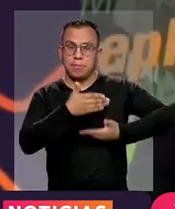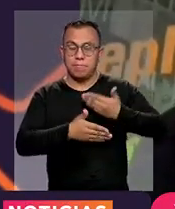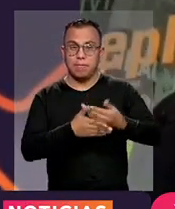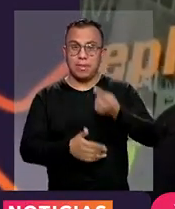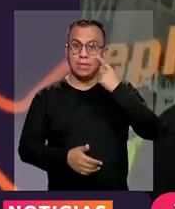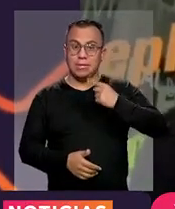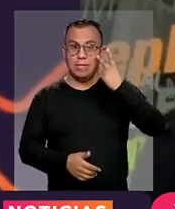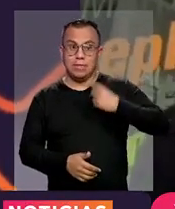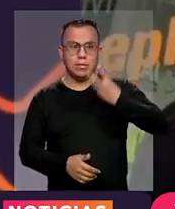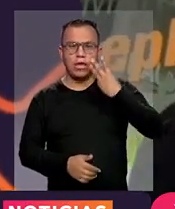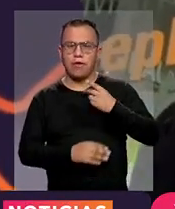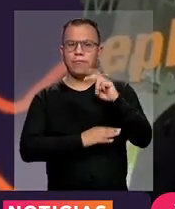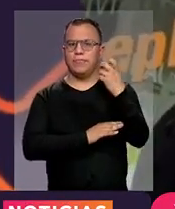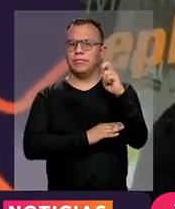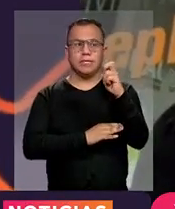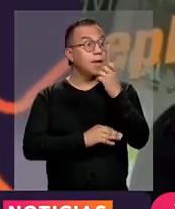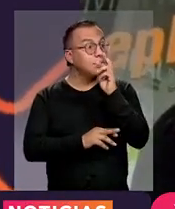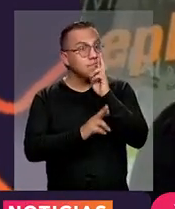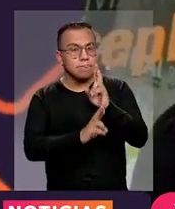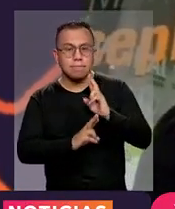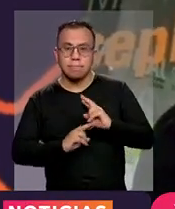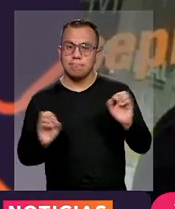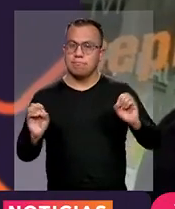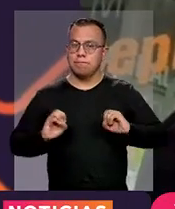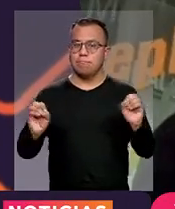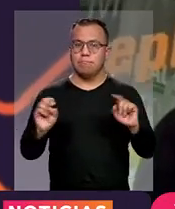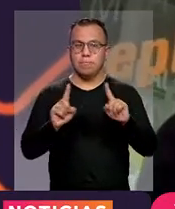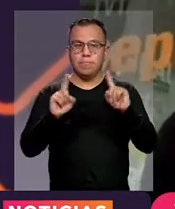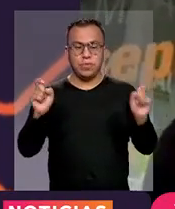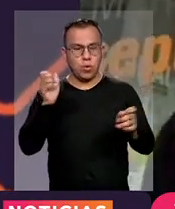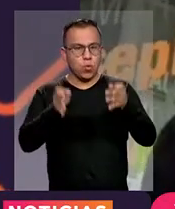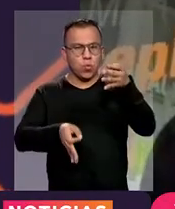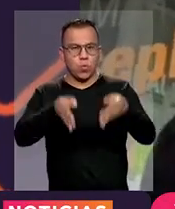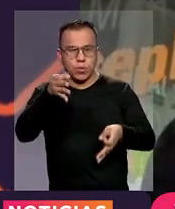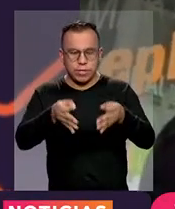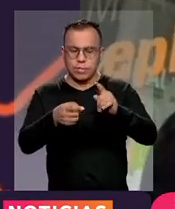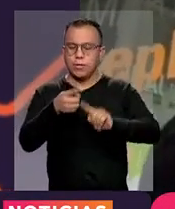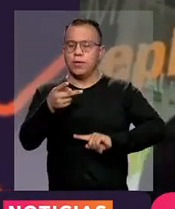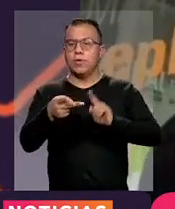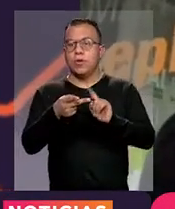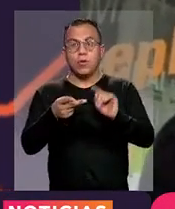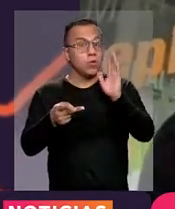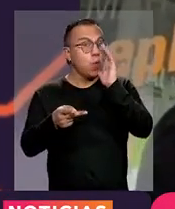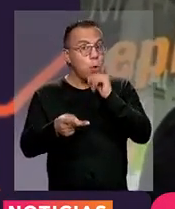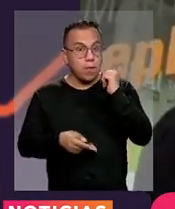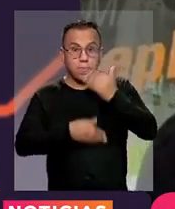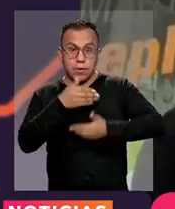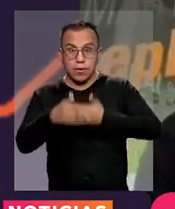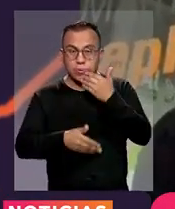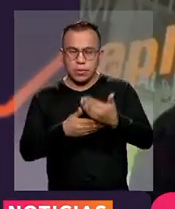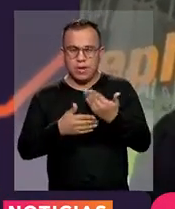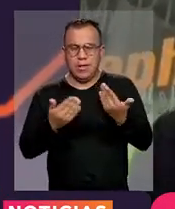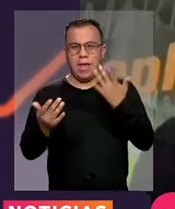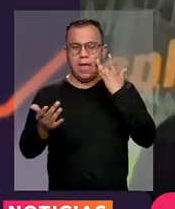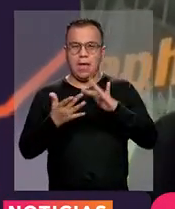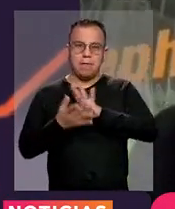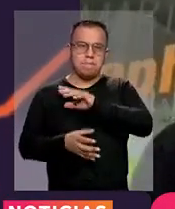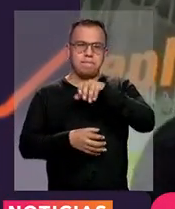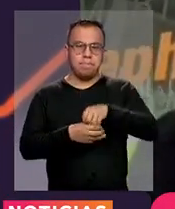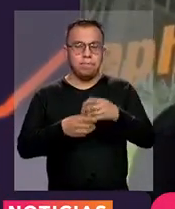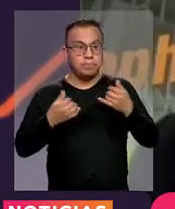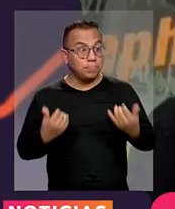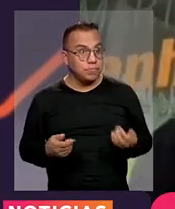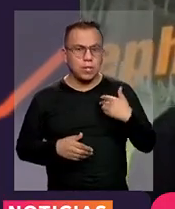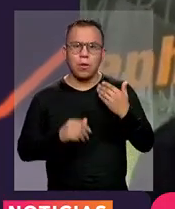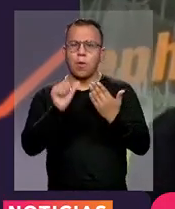3 días, la fiscalía no se ha pronunciado sobre el juicio, no hay todavía orden para ese juicio, no lo han ni